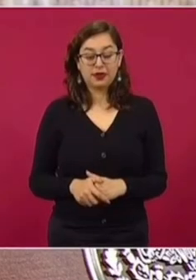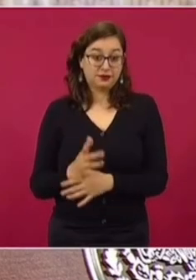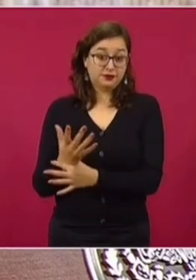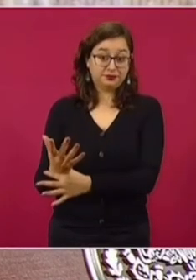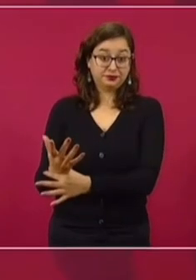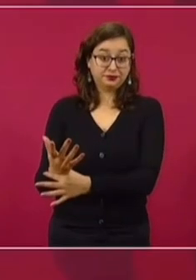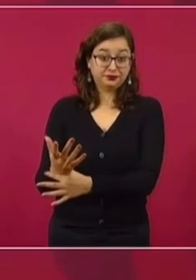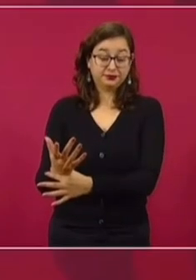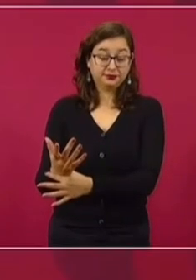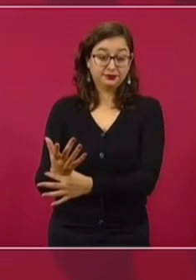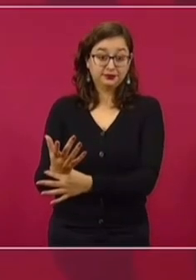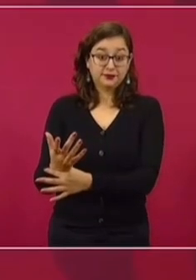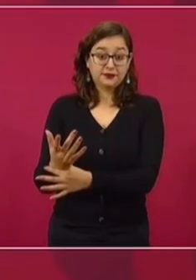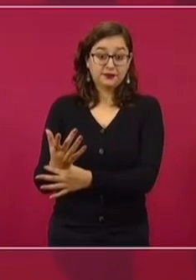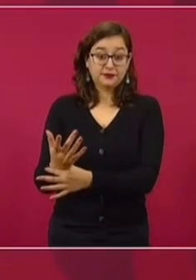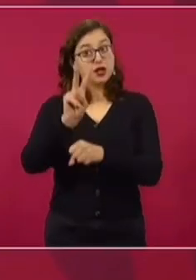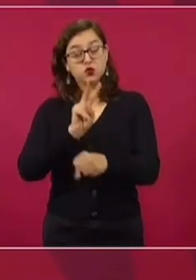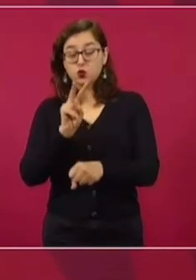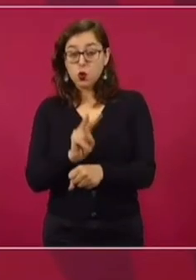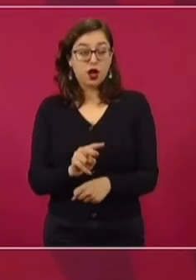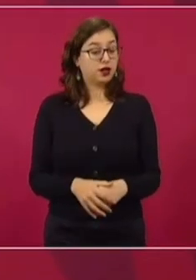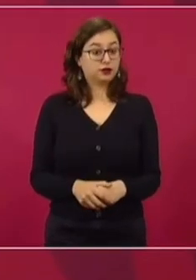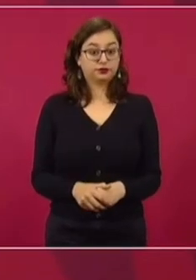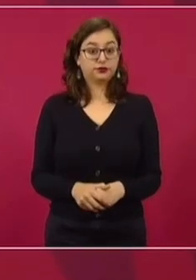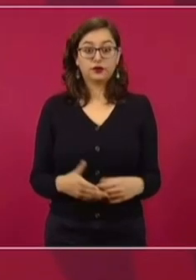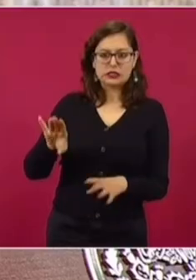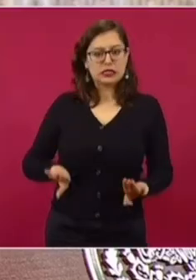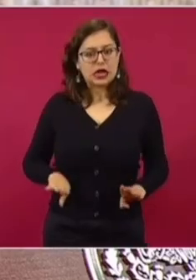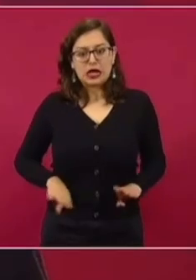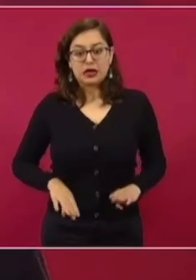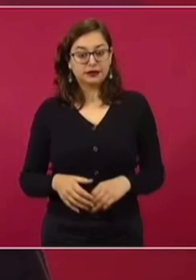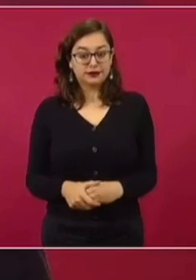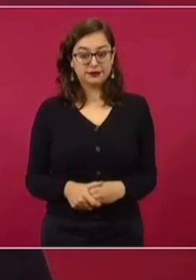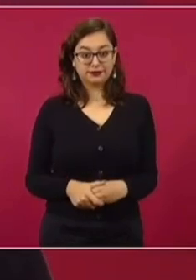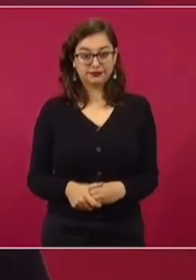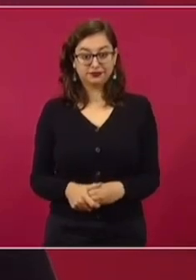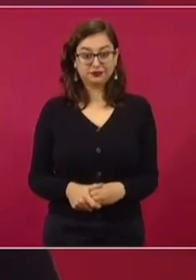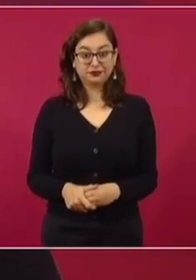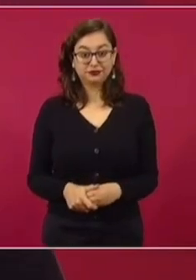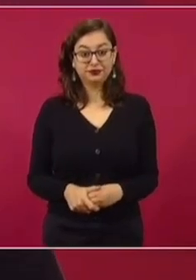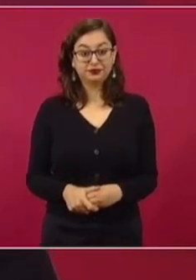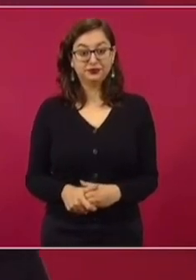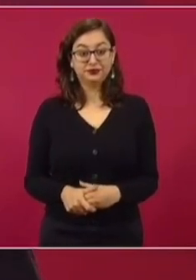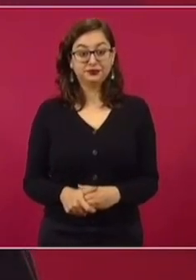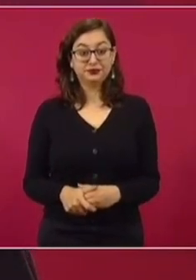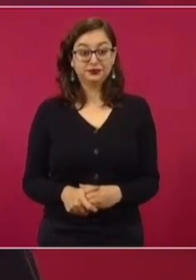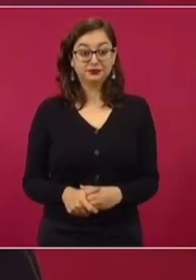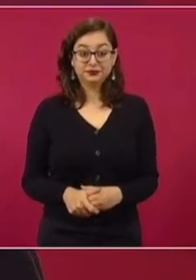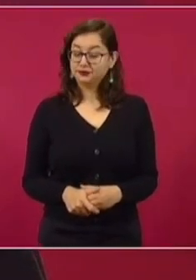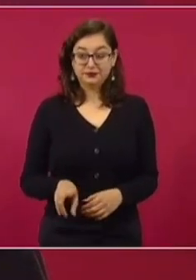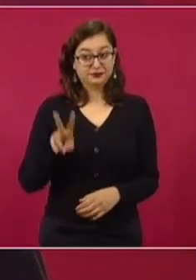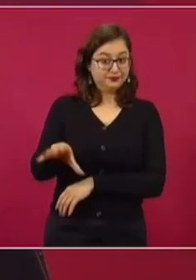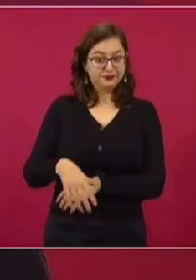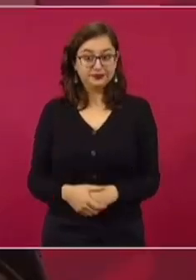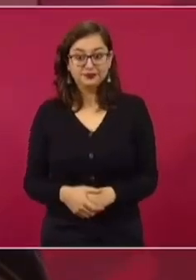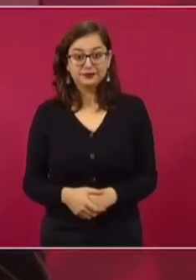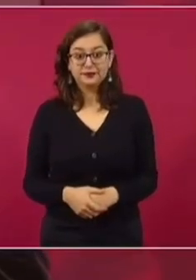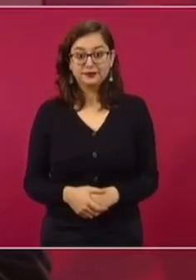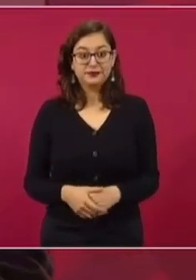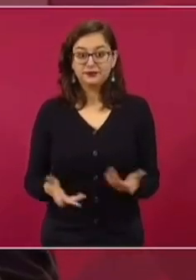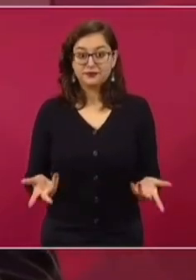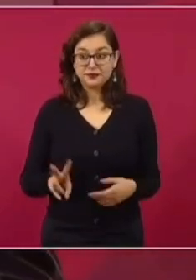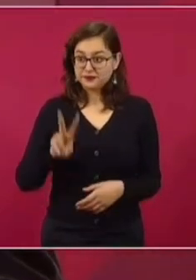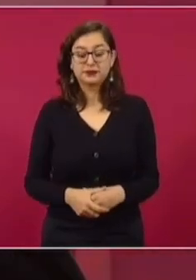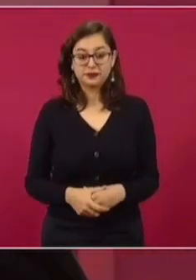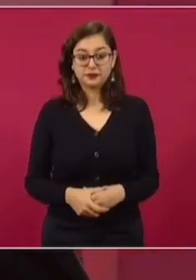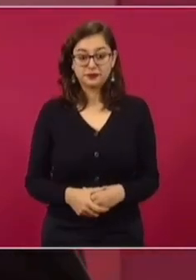Sí, es en Venezuela, son ideas comunistas, cuando les debería dar vergüenza. Son unos